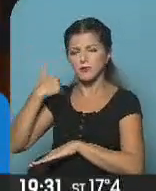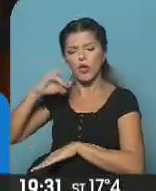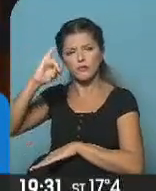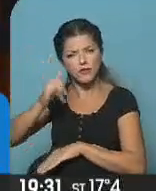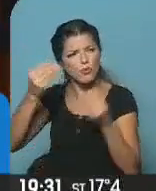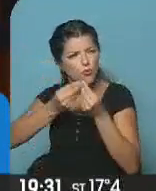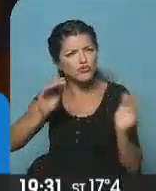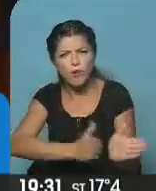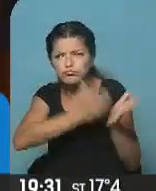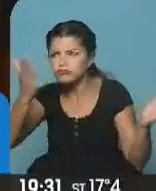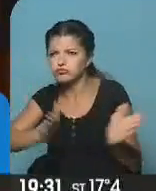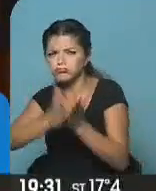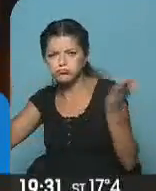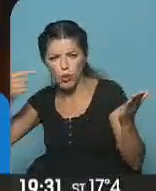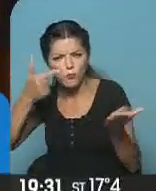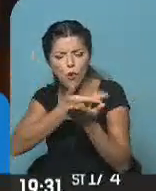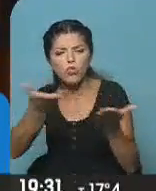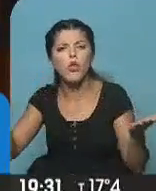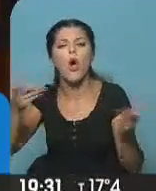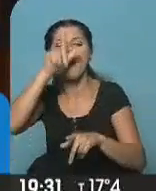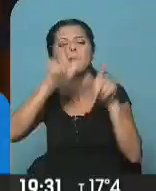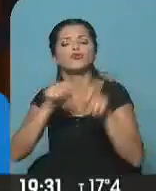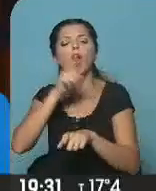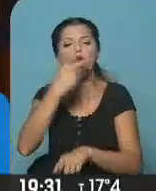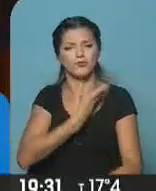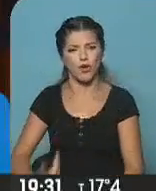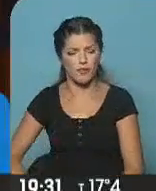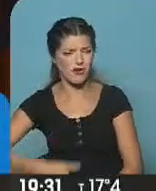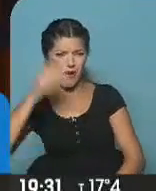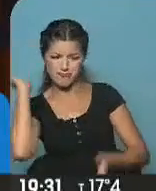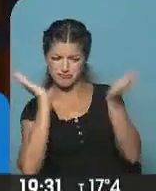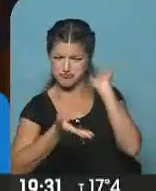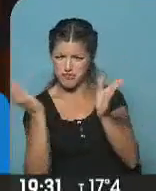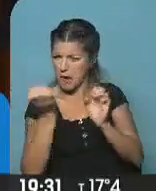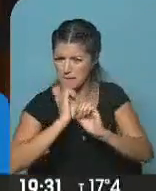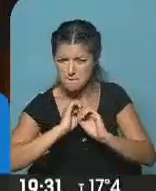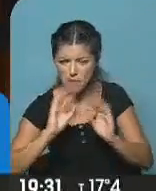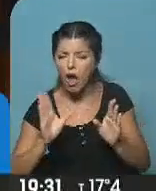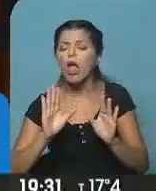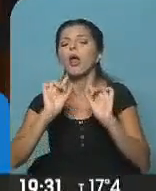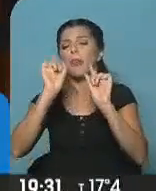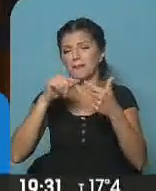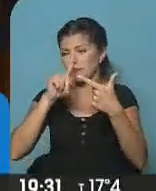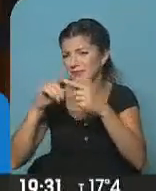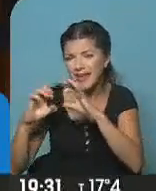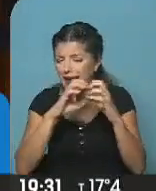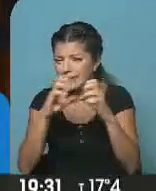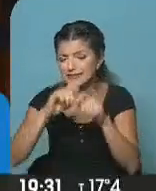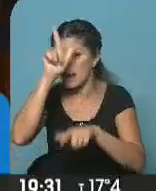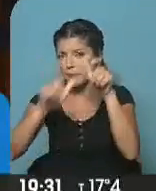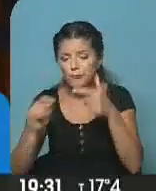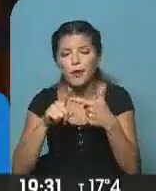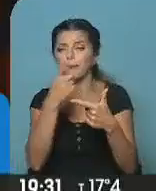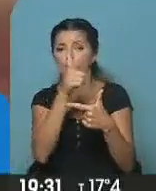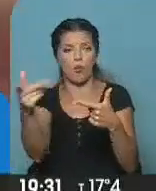de los diarios una represión brutal contra los opositores hay una crisis humanitaria que se traduce en escasez de comida medicinas